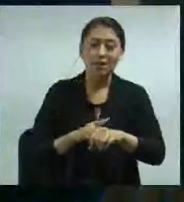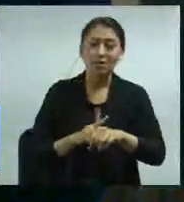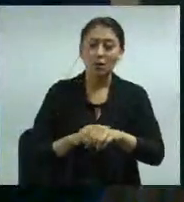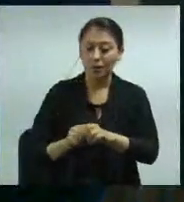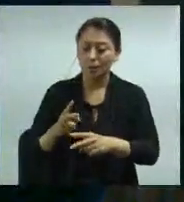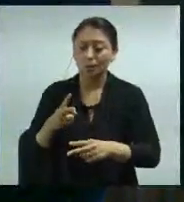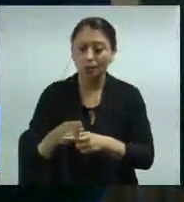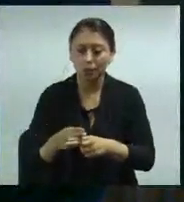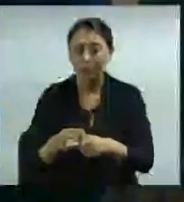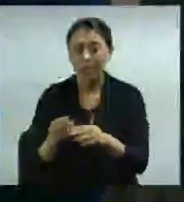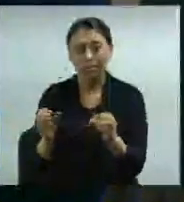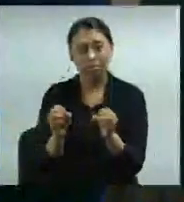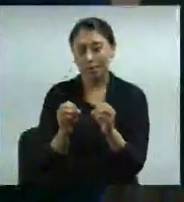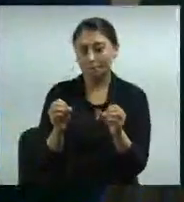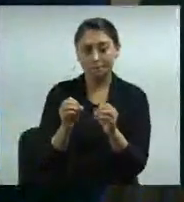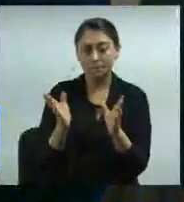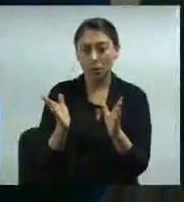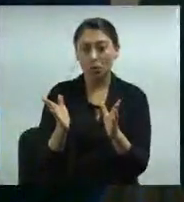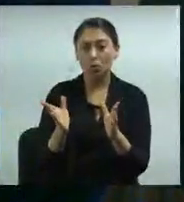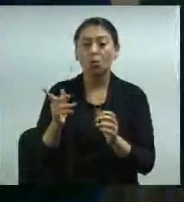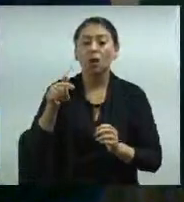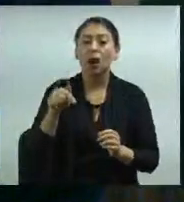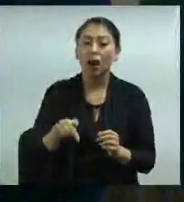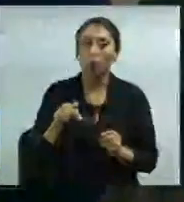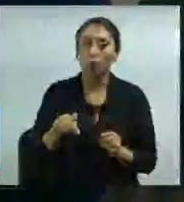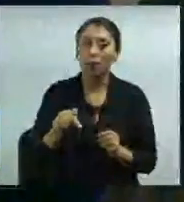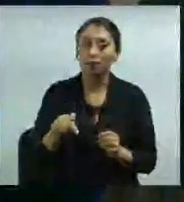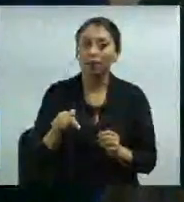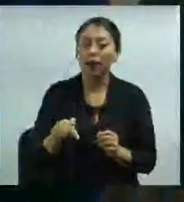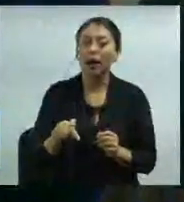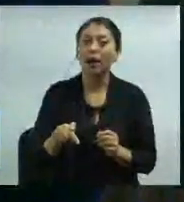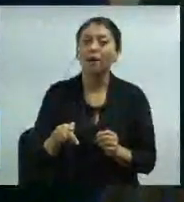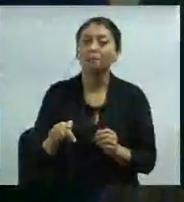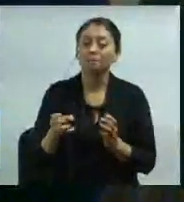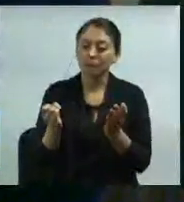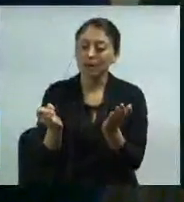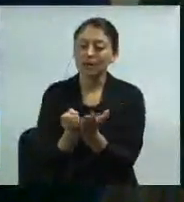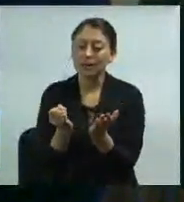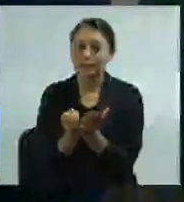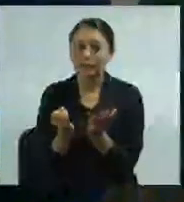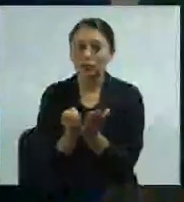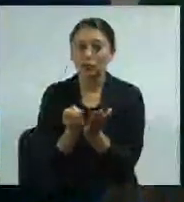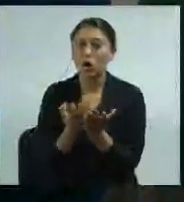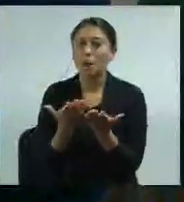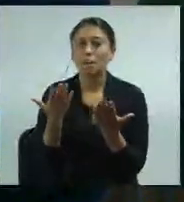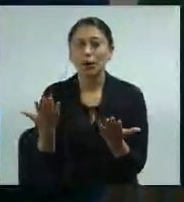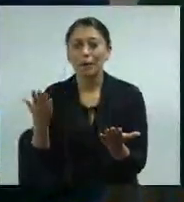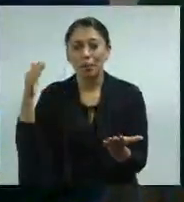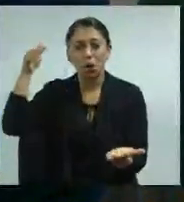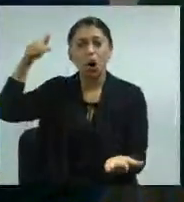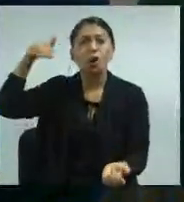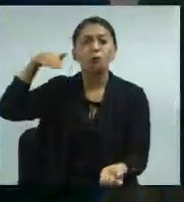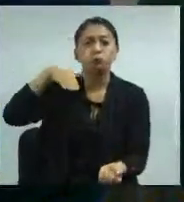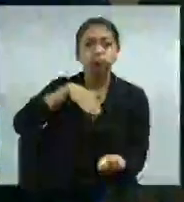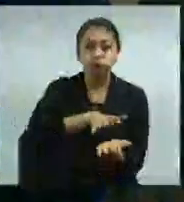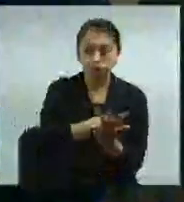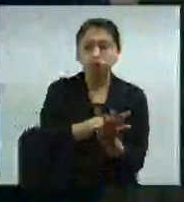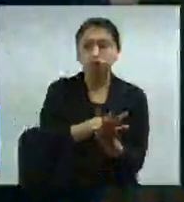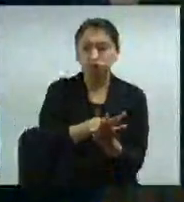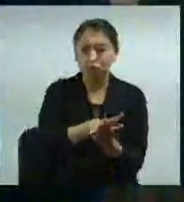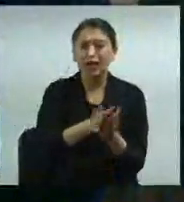que reingeniar una institución que se encargue. No sé si Aeronáutica Civil debería de tener